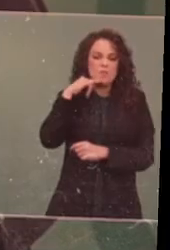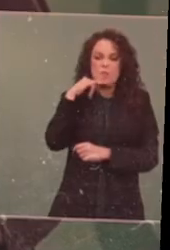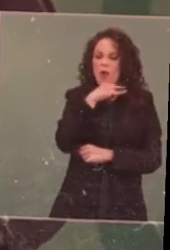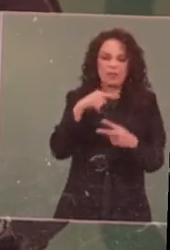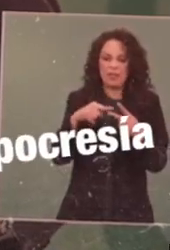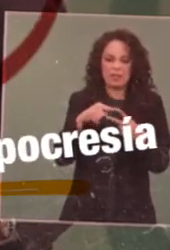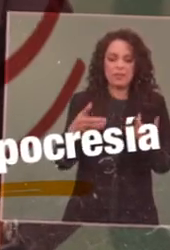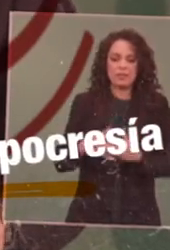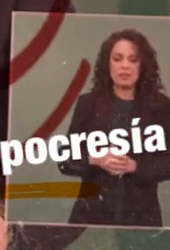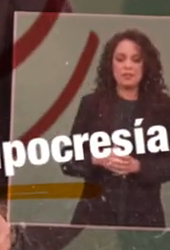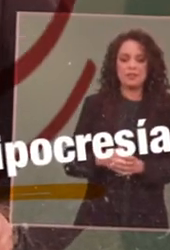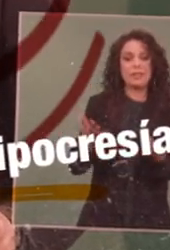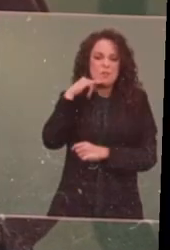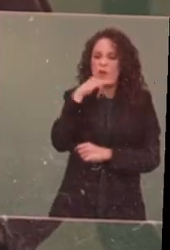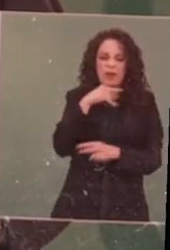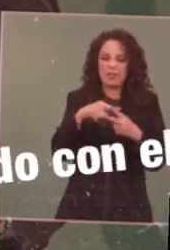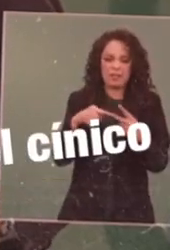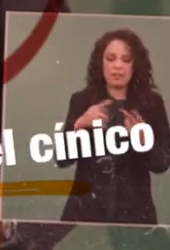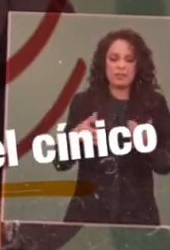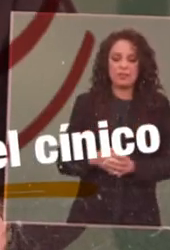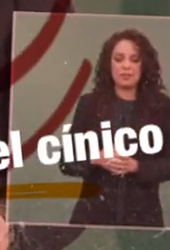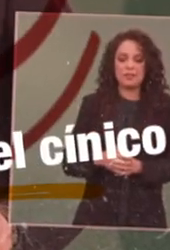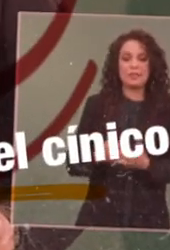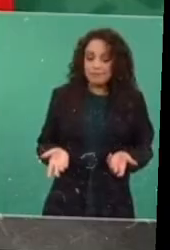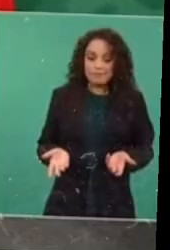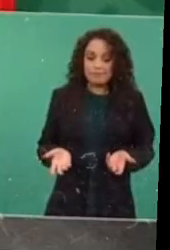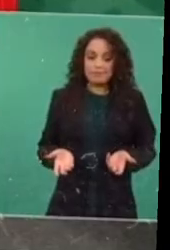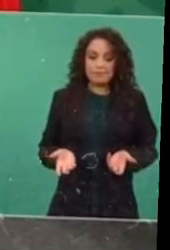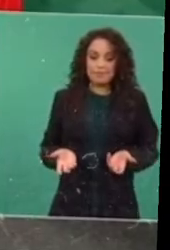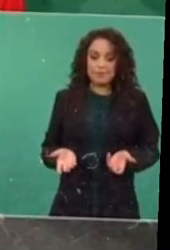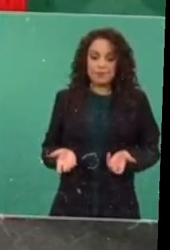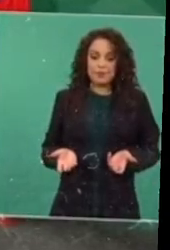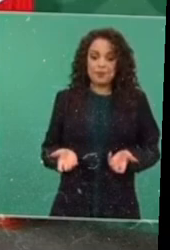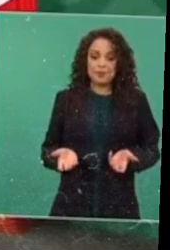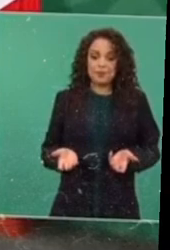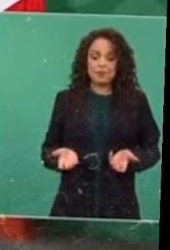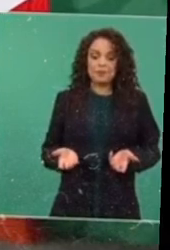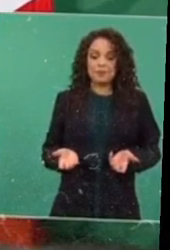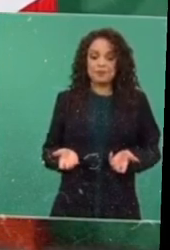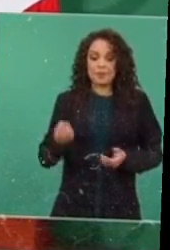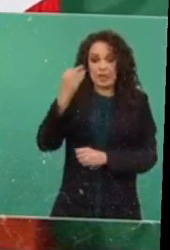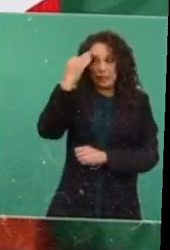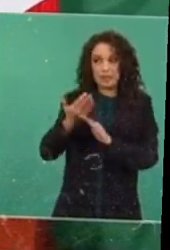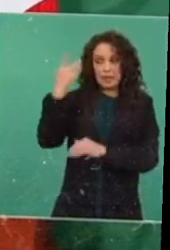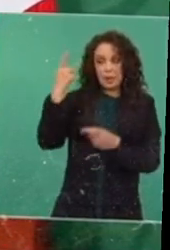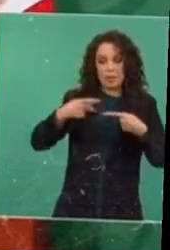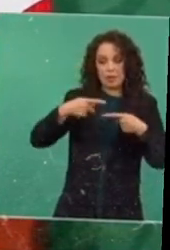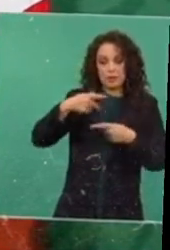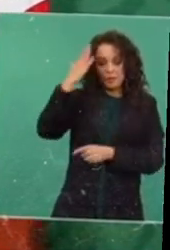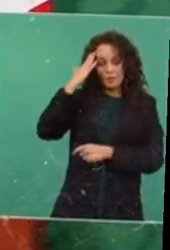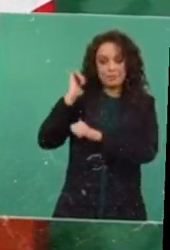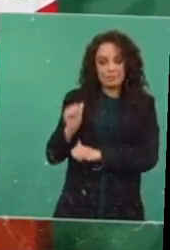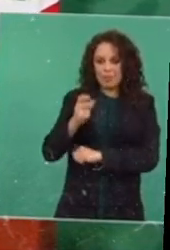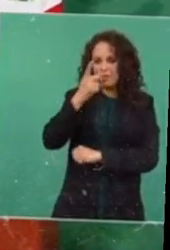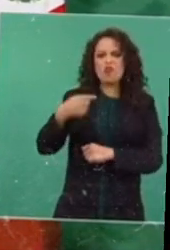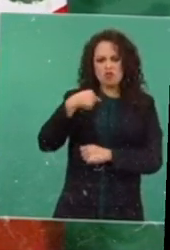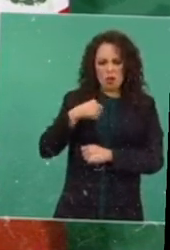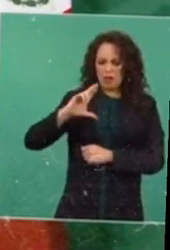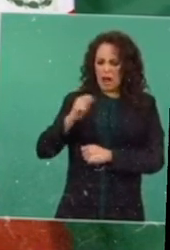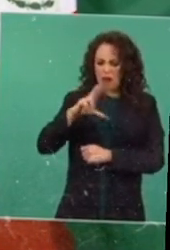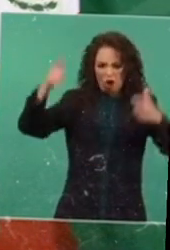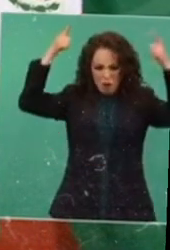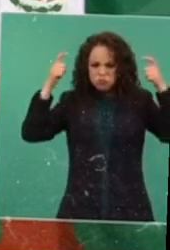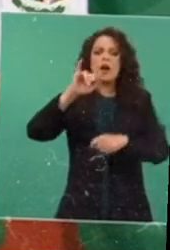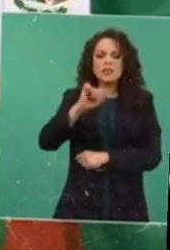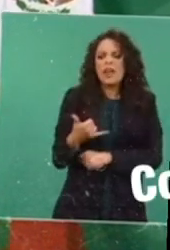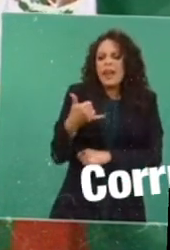hipócritas. Y le digo, me quedo con el cínico. Y le digo, me quedo con el cínico. Le voy a decir, un gran dirigente de esos tiempos. Soy charro, ¿y qué?